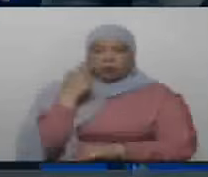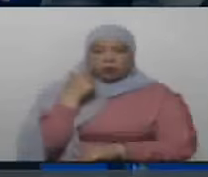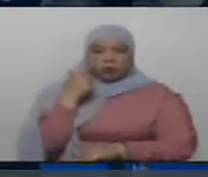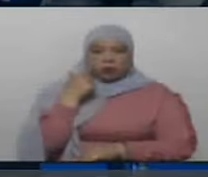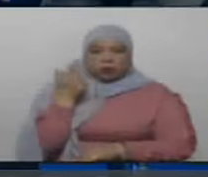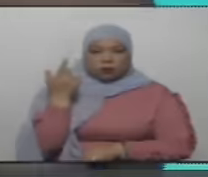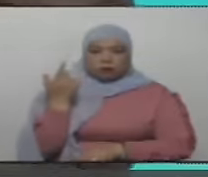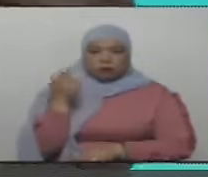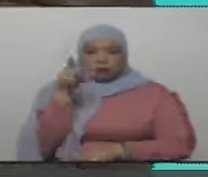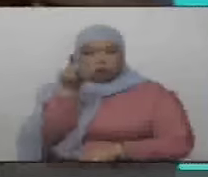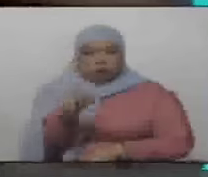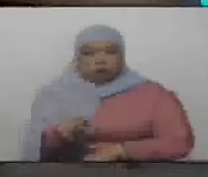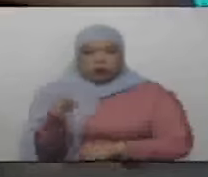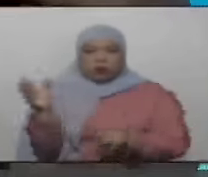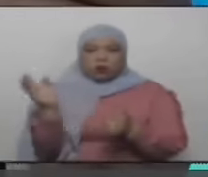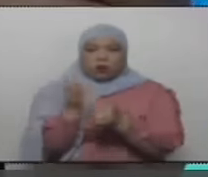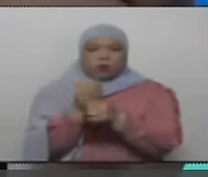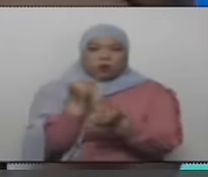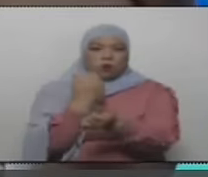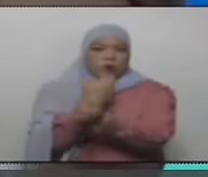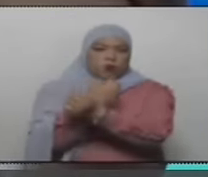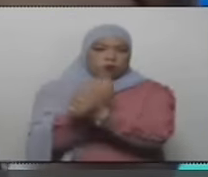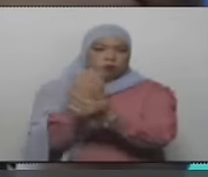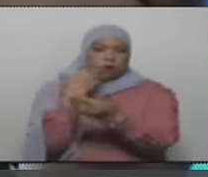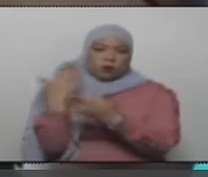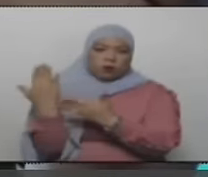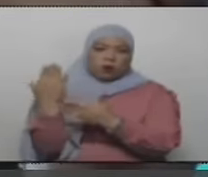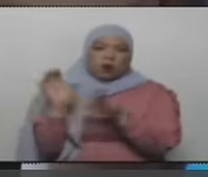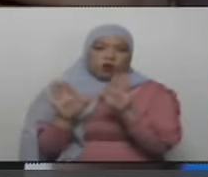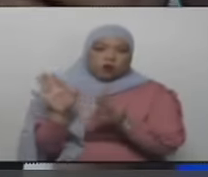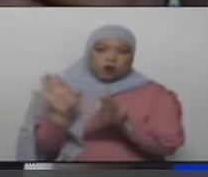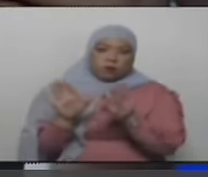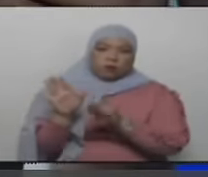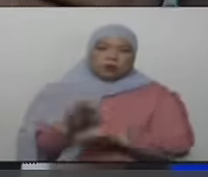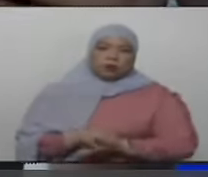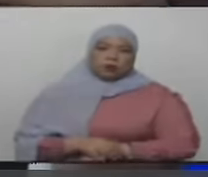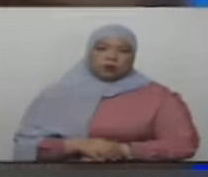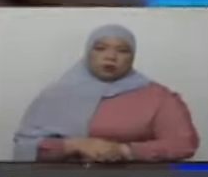¿ves? Los están escoltando, todos ellos.